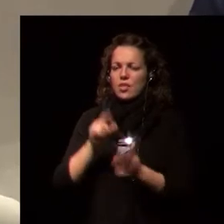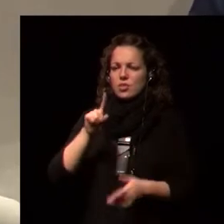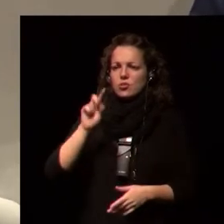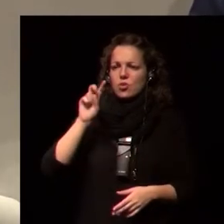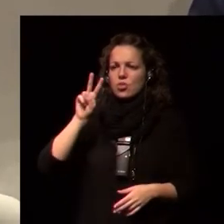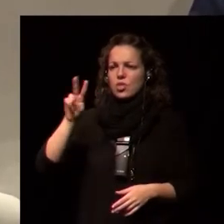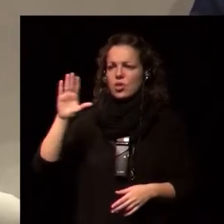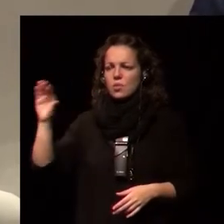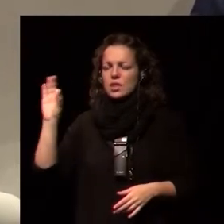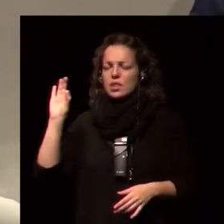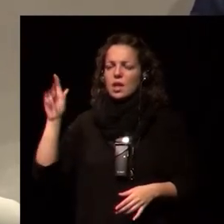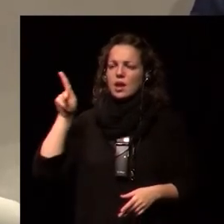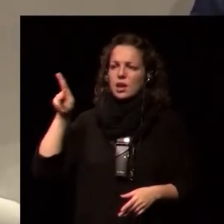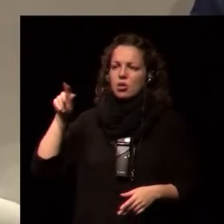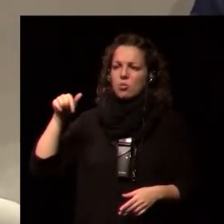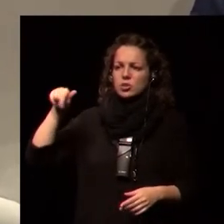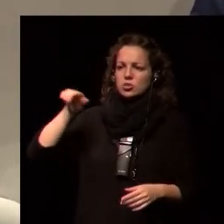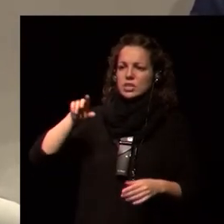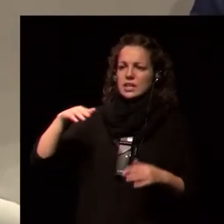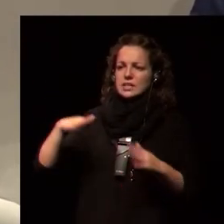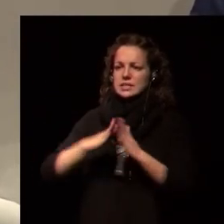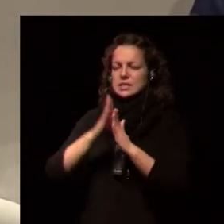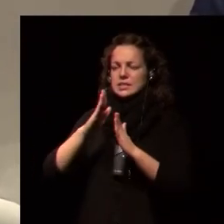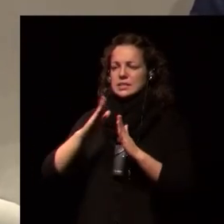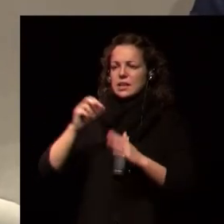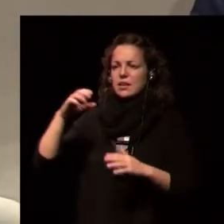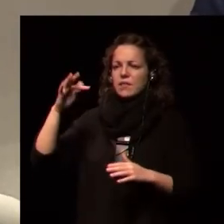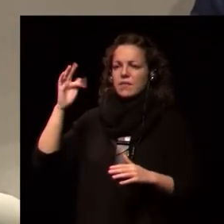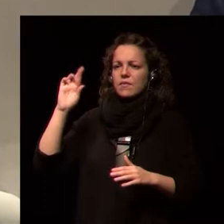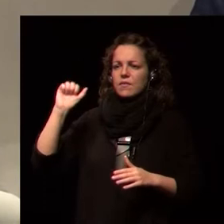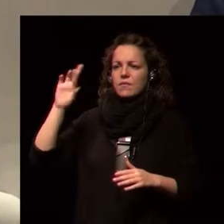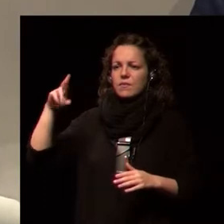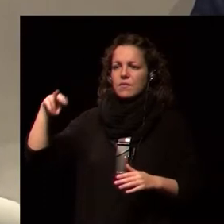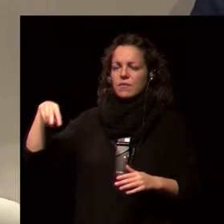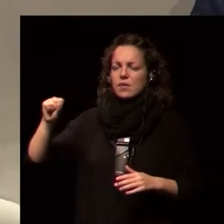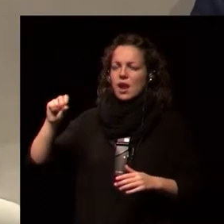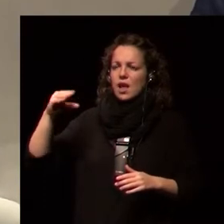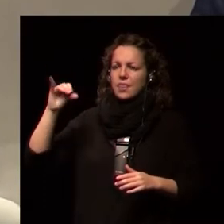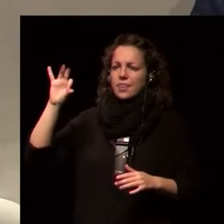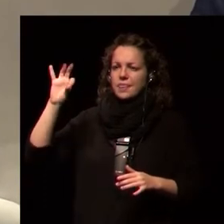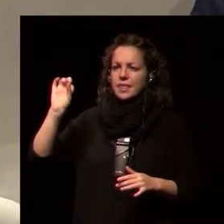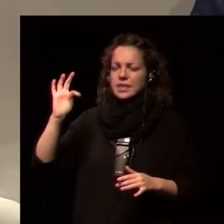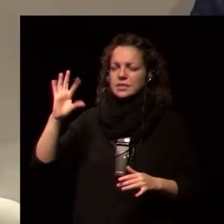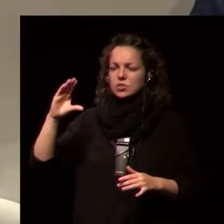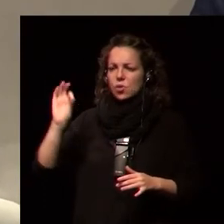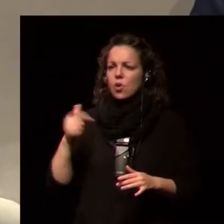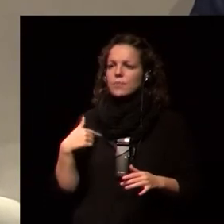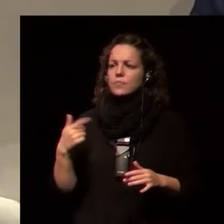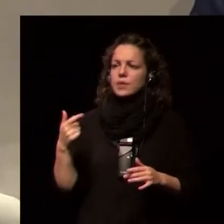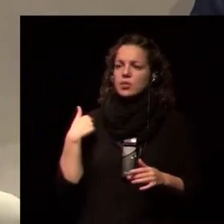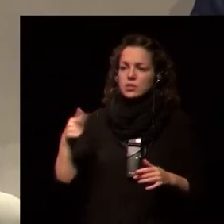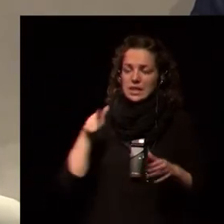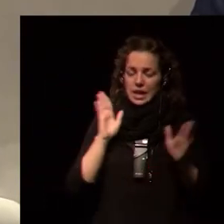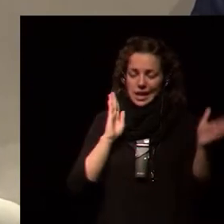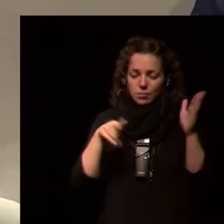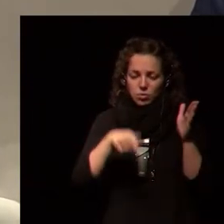San Francisco, con la financiación de Luis Valdez. En aquel entonces estaba ganando fama y ganando